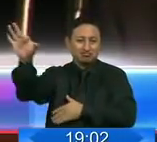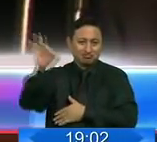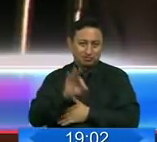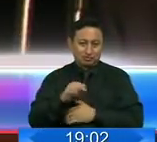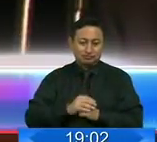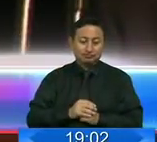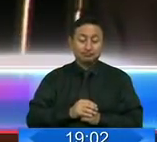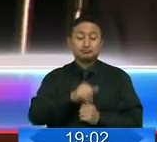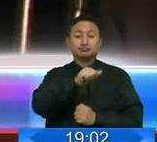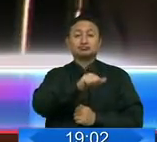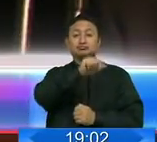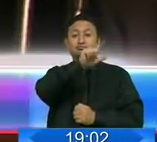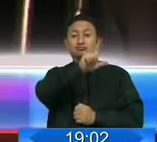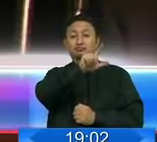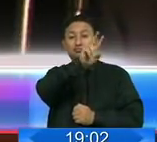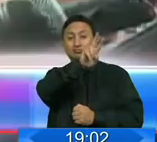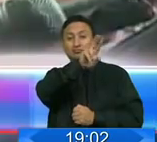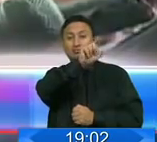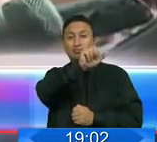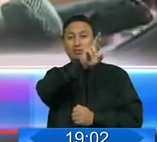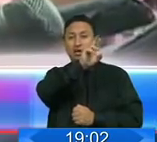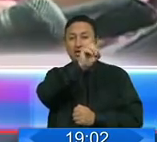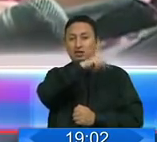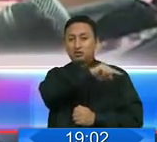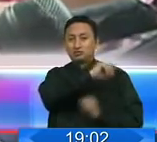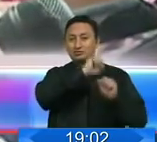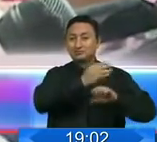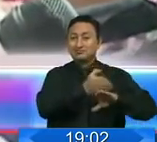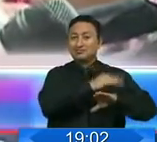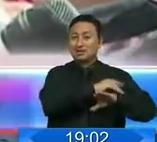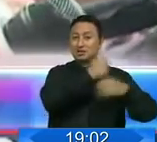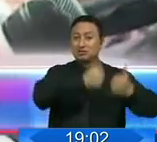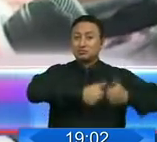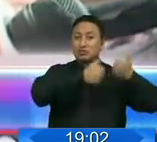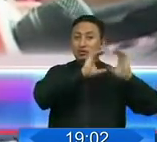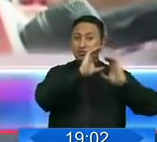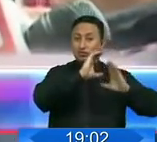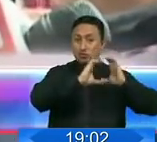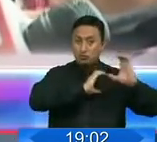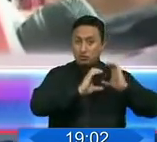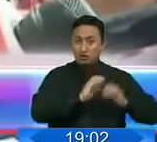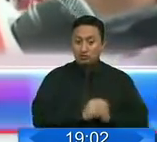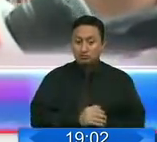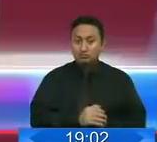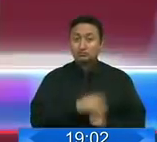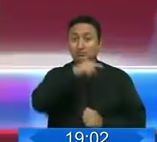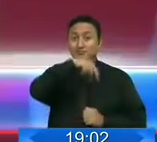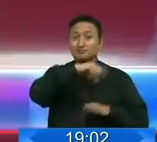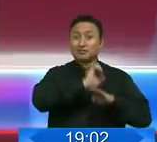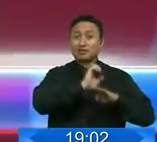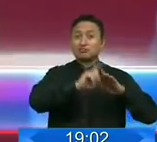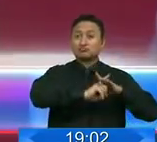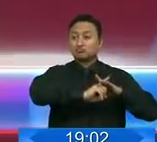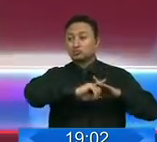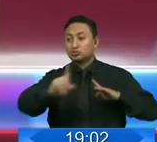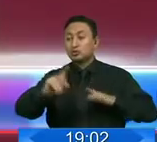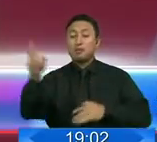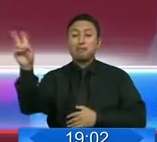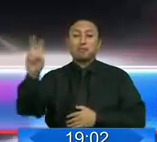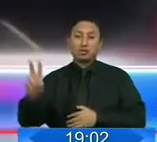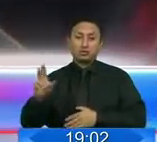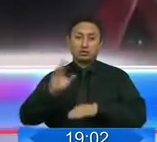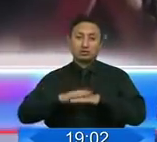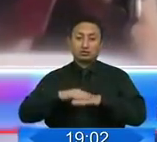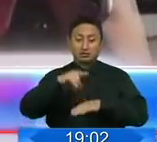al frente del aparato comunicacional del régimen correísta, es otro en la lista. Escapó del país rumbo a Venezuela luego de que se liberó del